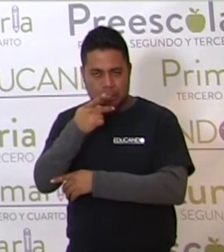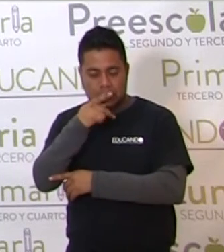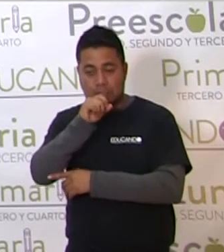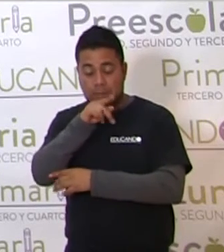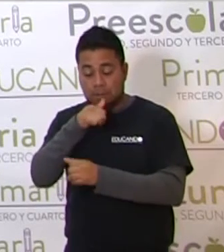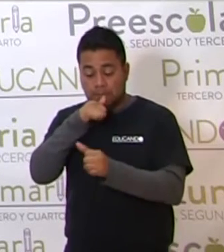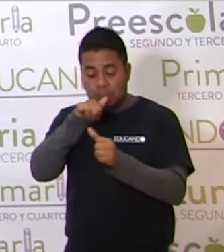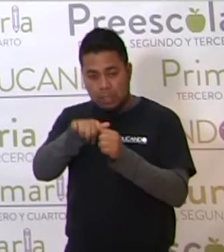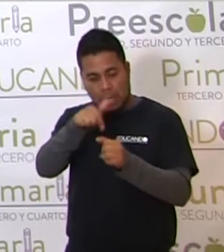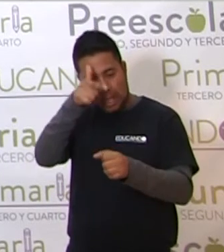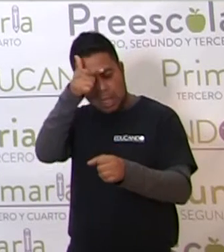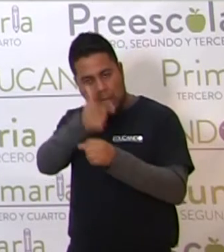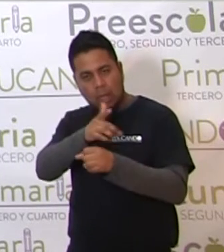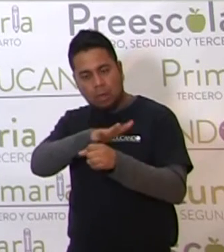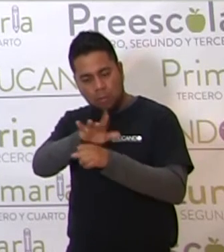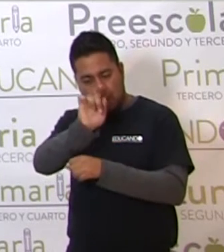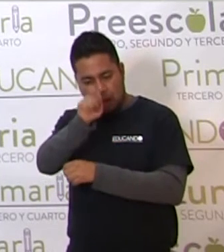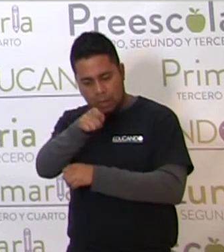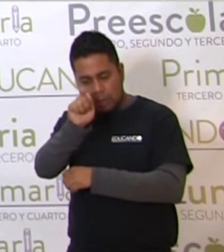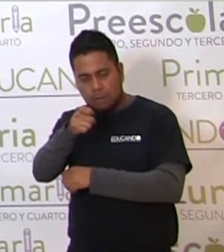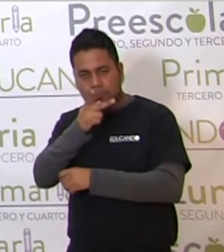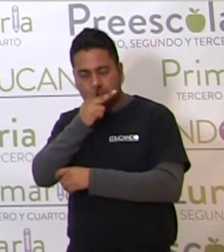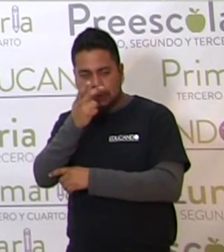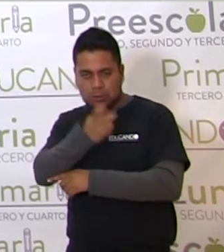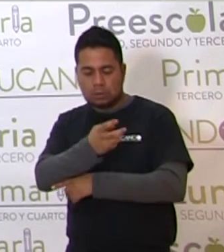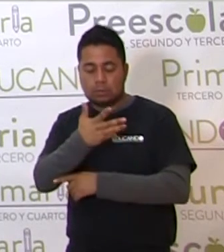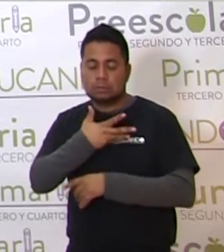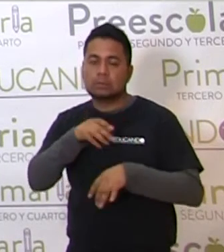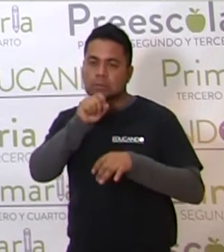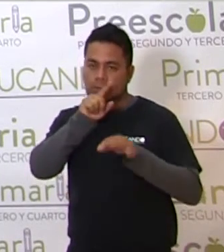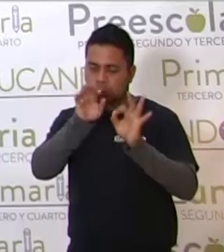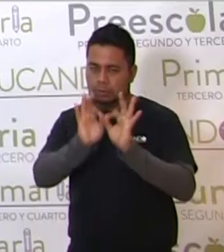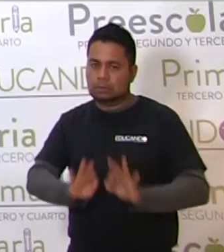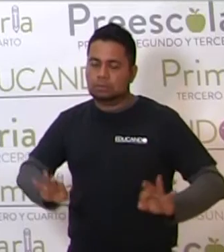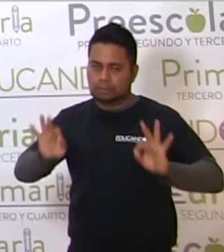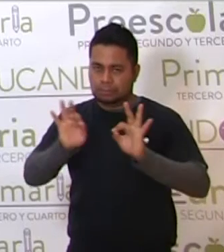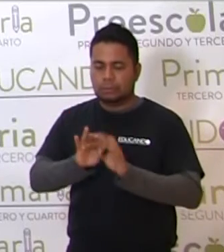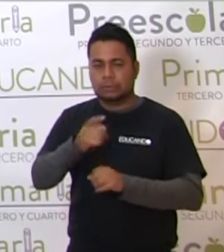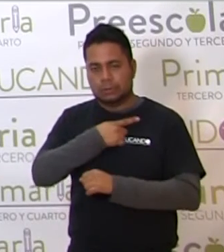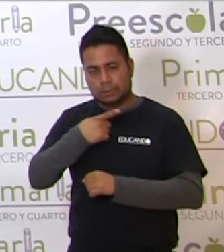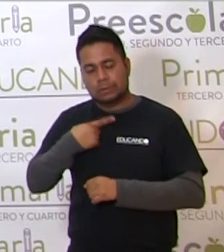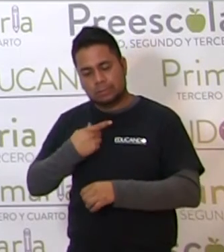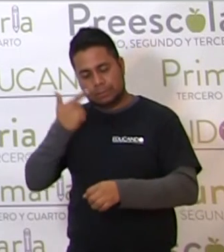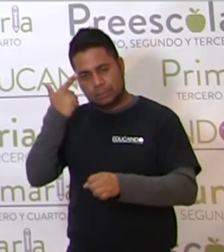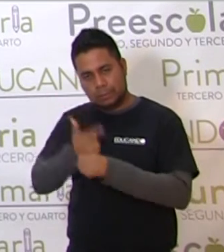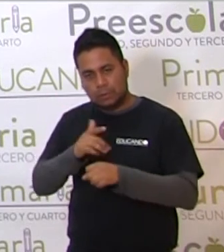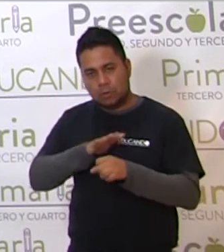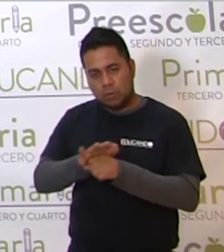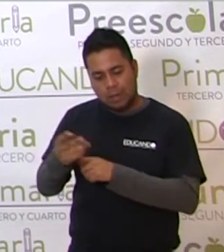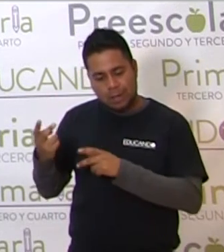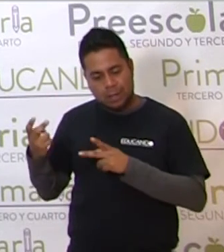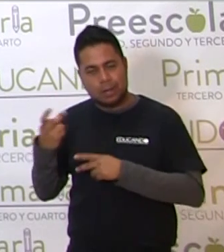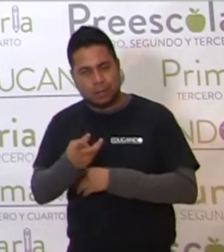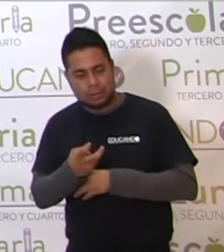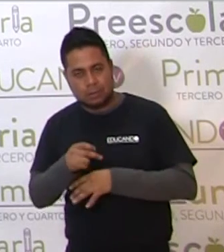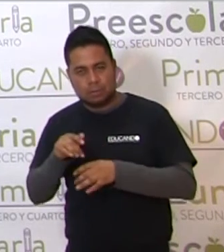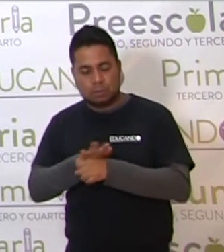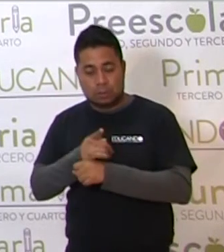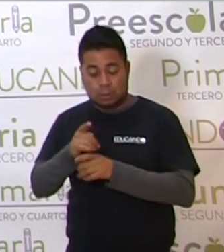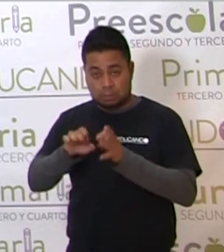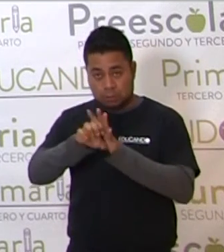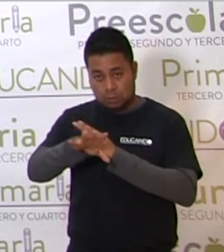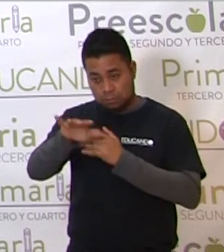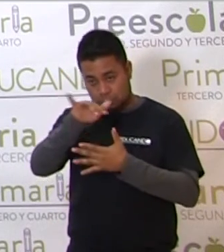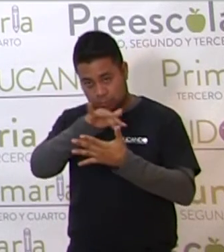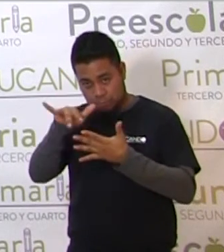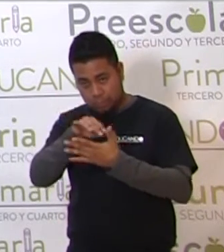donde va a identificada dicha palabra es muy importante que tú puedas identificar esta parte porque cuando leemos